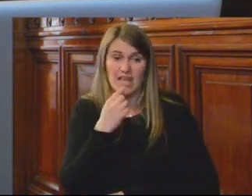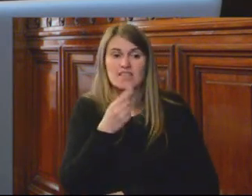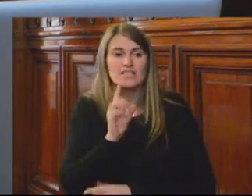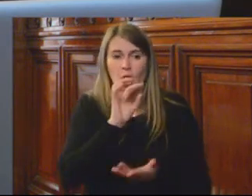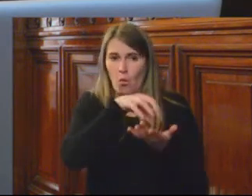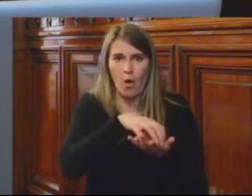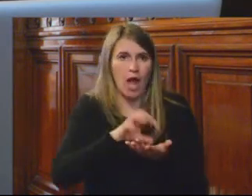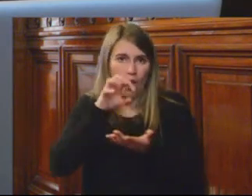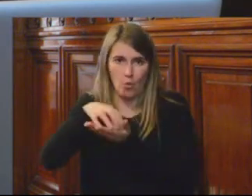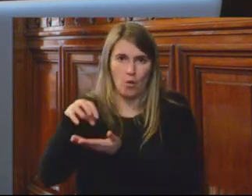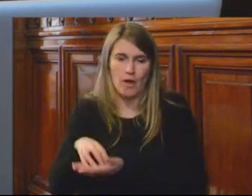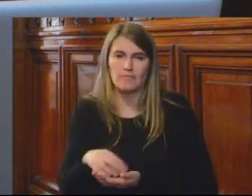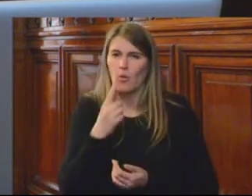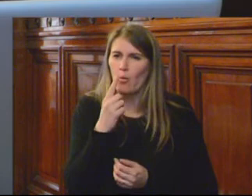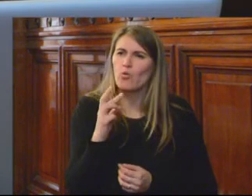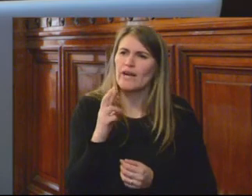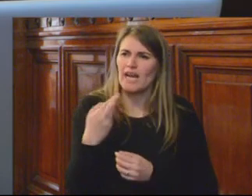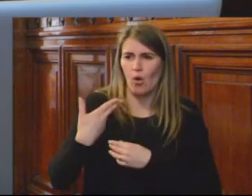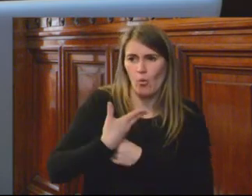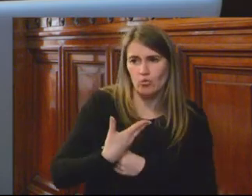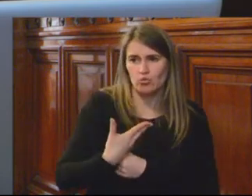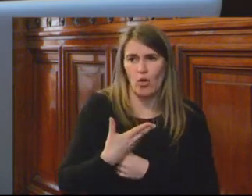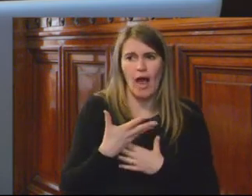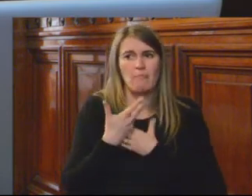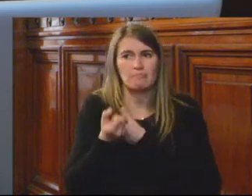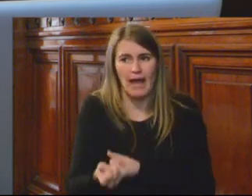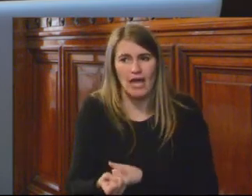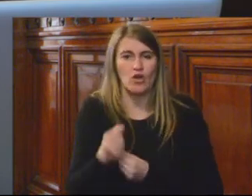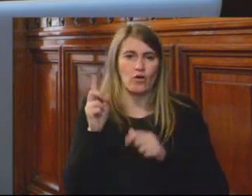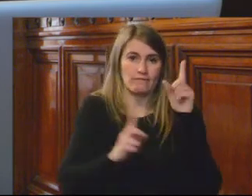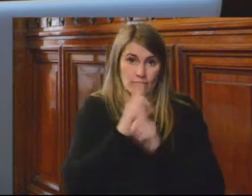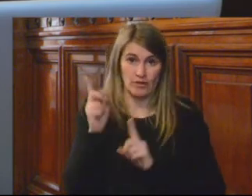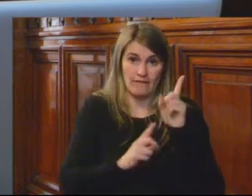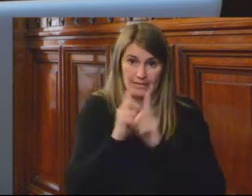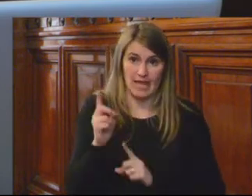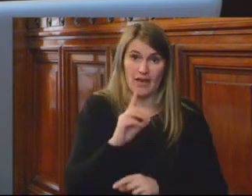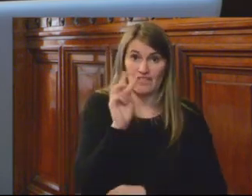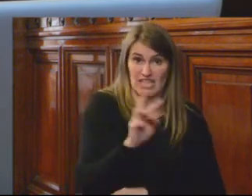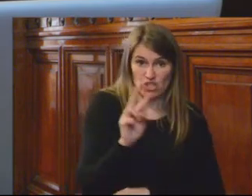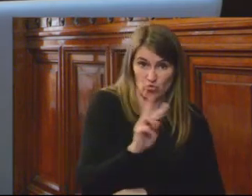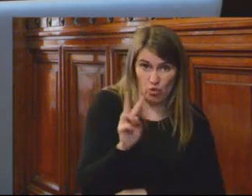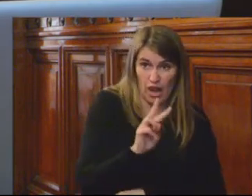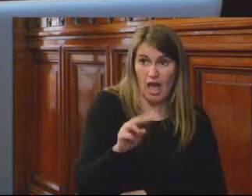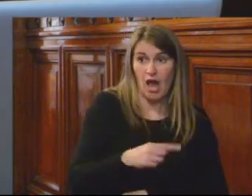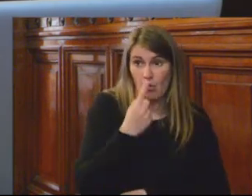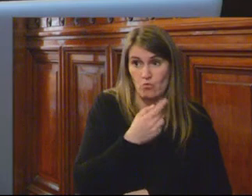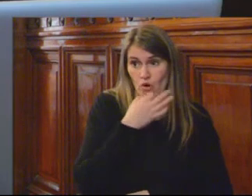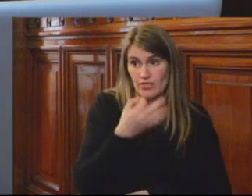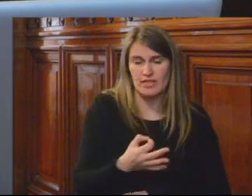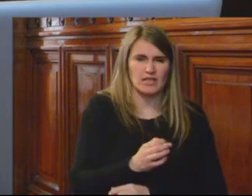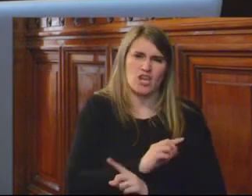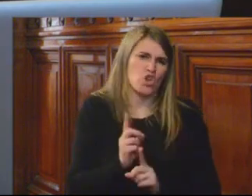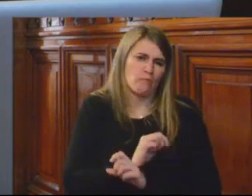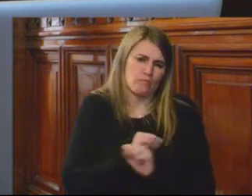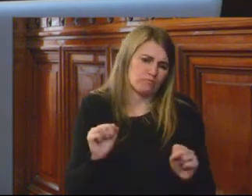Un recurso de amparo solicitado por un estudiante de la Universidad Bolivariana de Venezuela, sin embargo, fue declarado sin lugar y